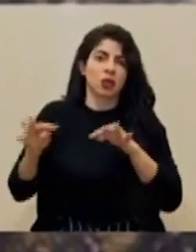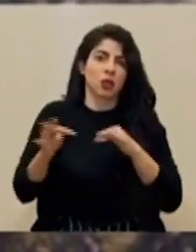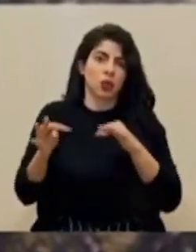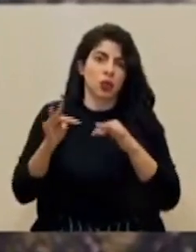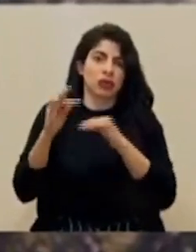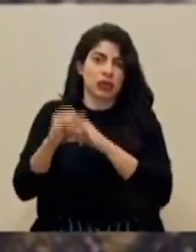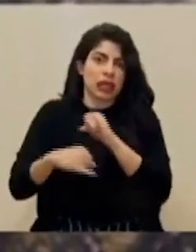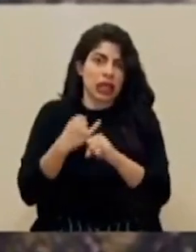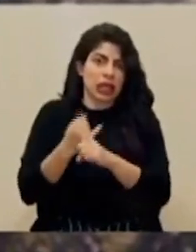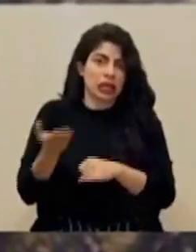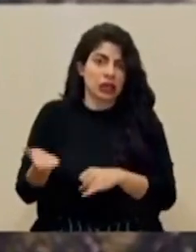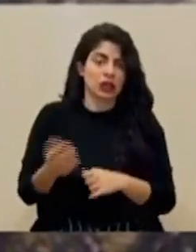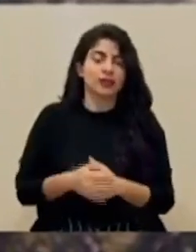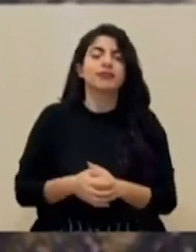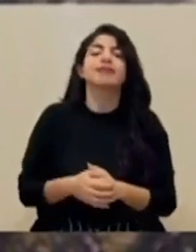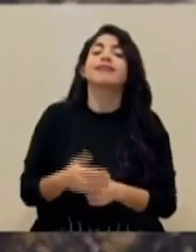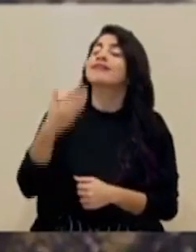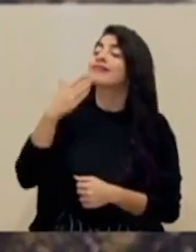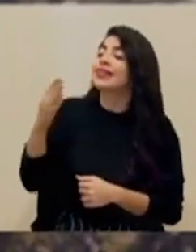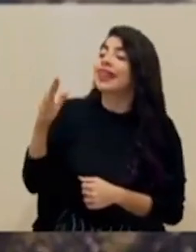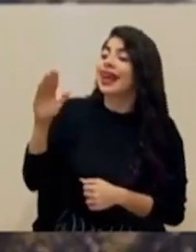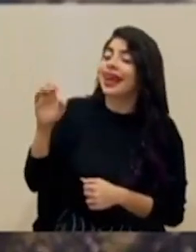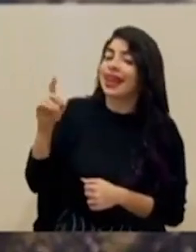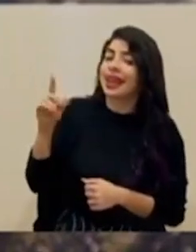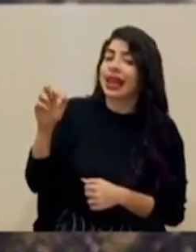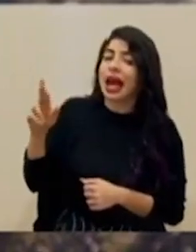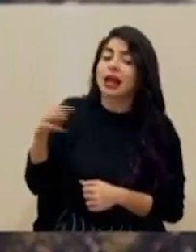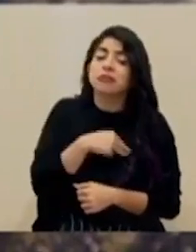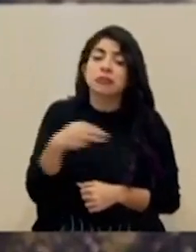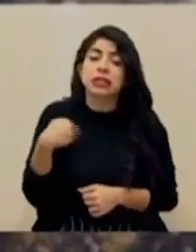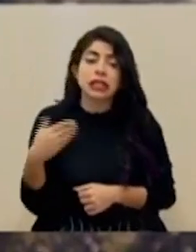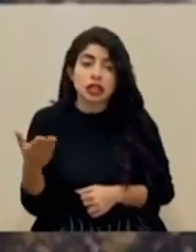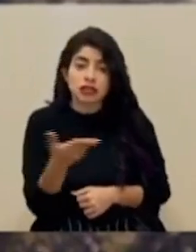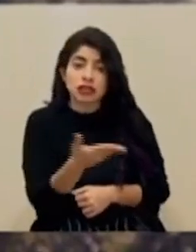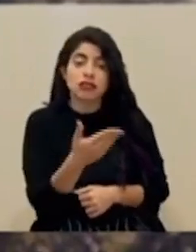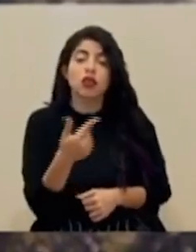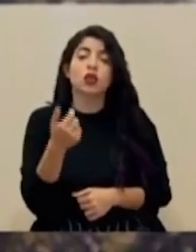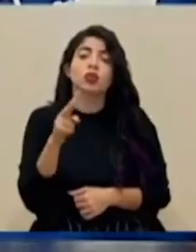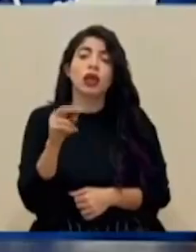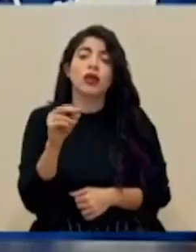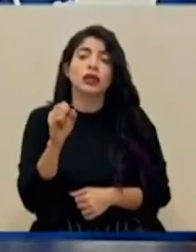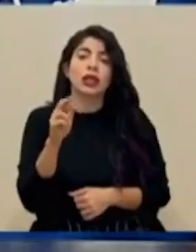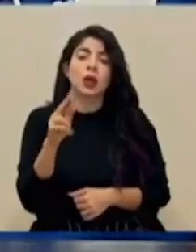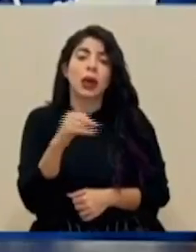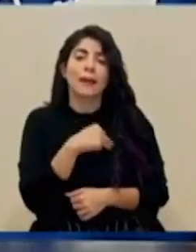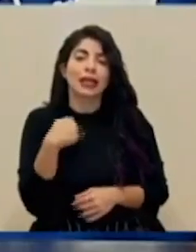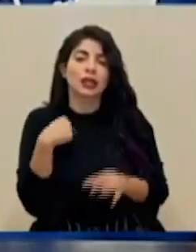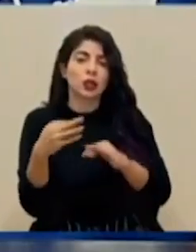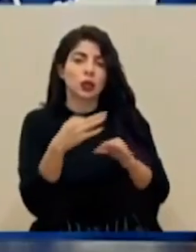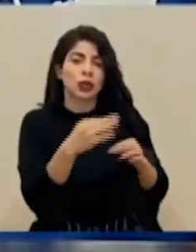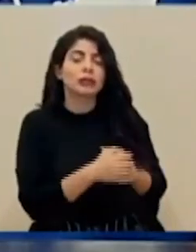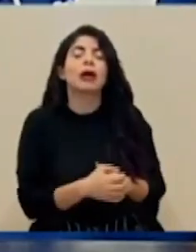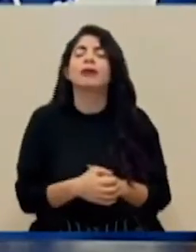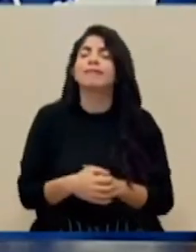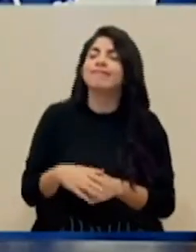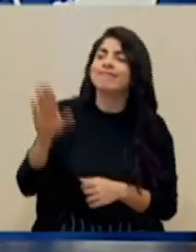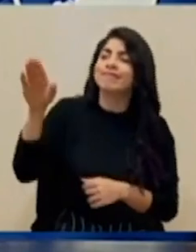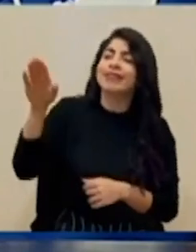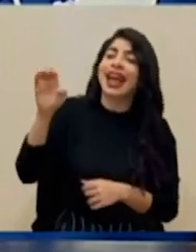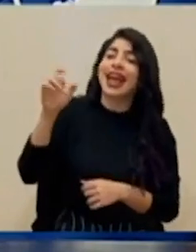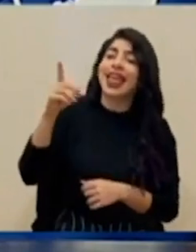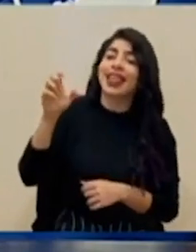turístico internacional? Gracias, don Edgar. Señor ministro, don Gustavo Segura, ministro de Turismo. Don Edgar, muchas gracias por las